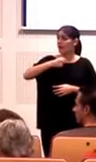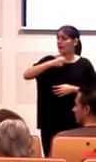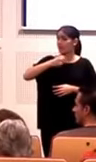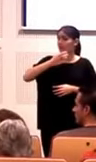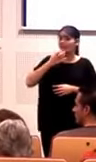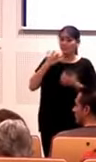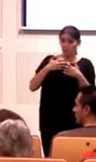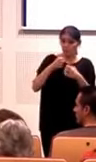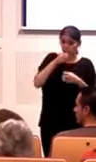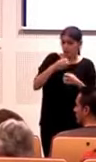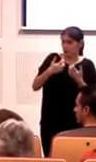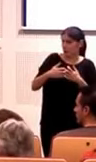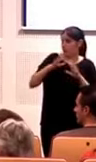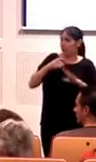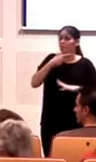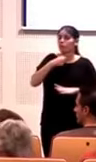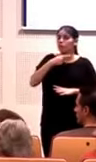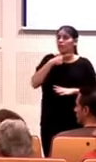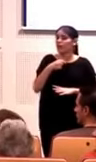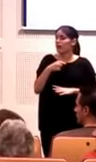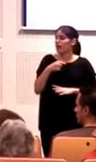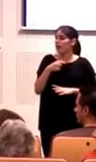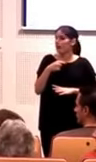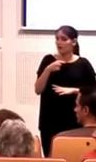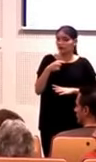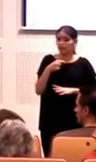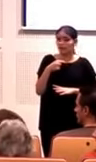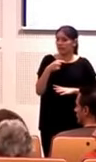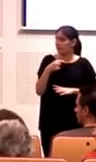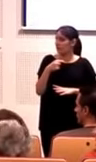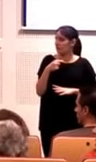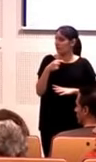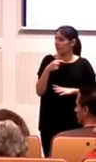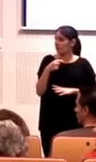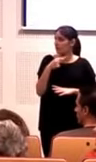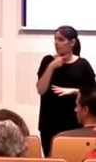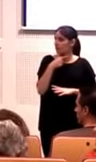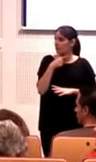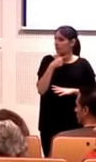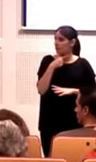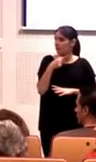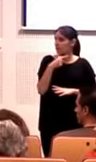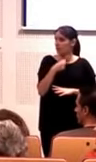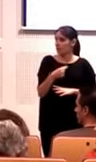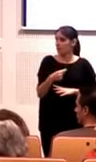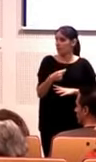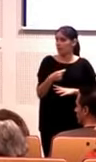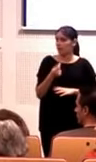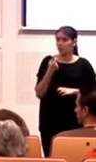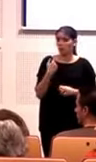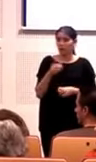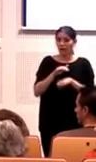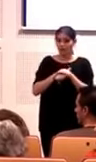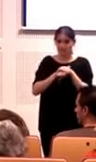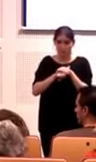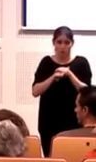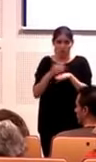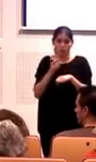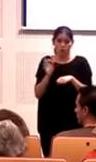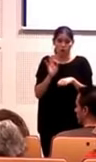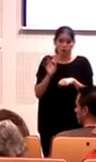no, se oye, yo me gustaría pues tener una amistad, una